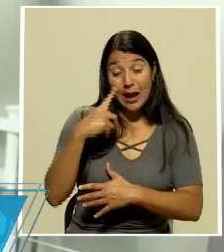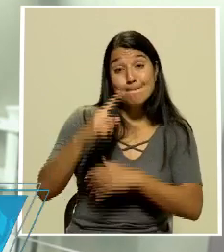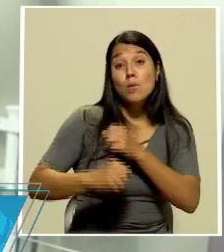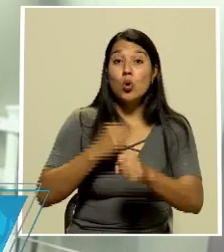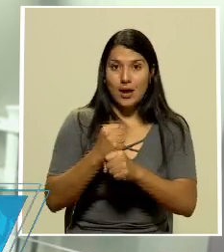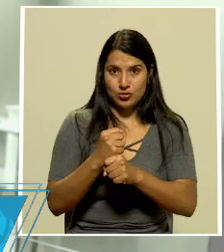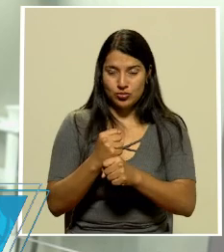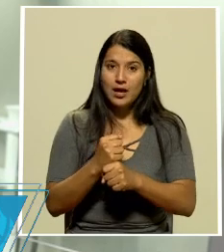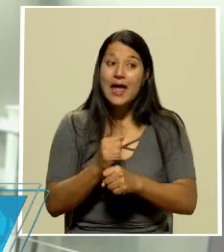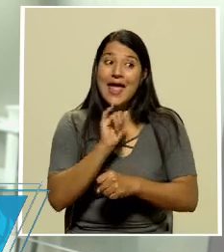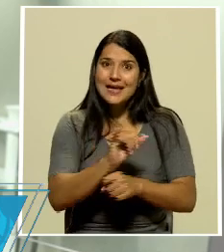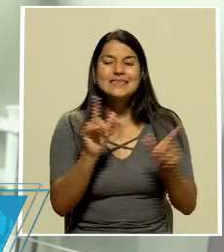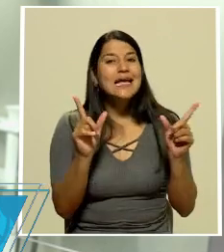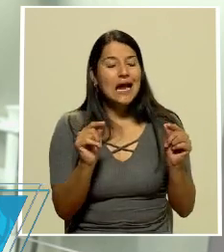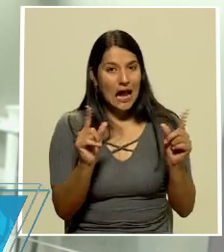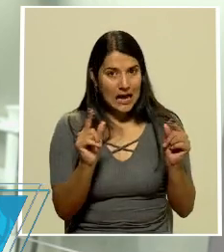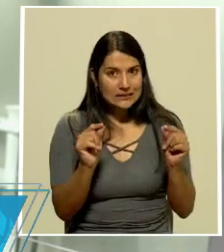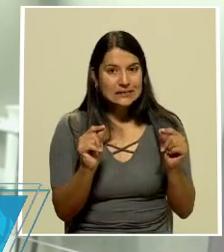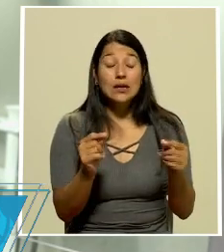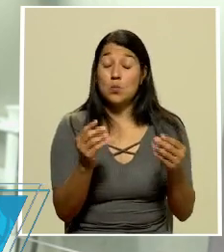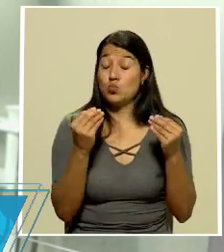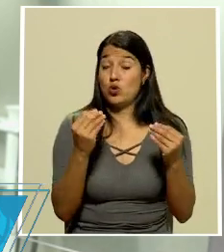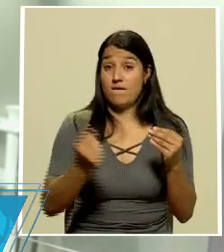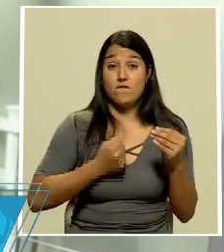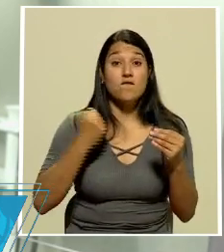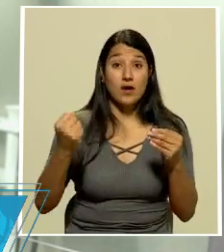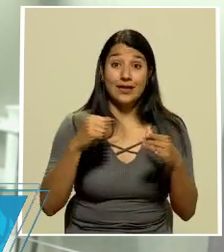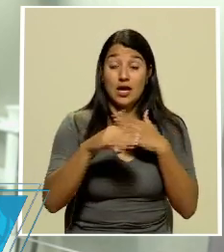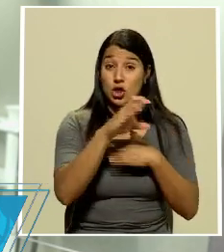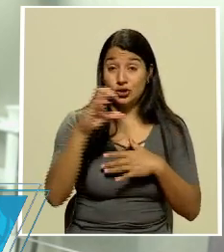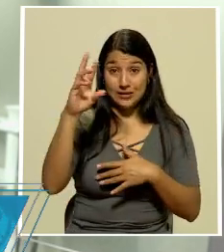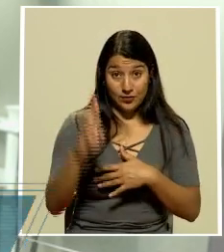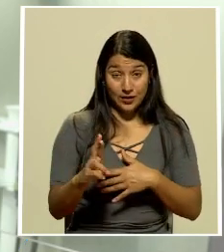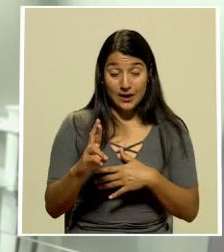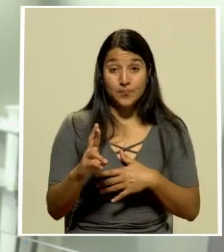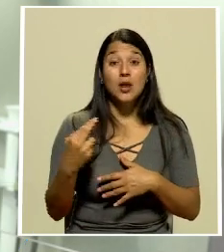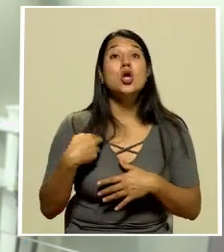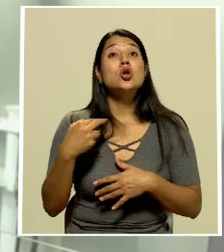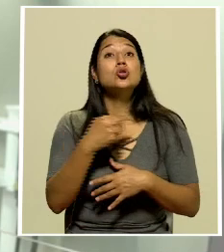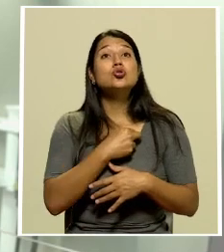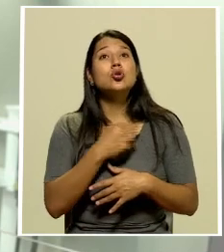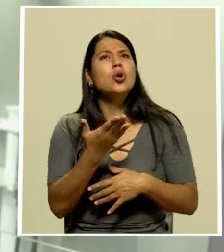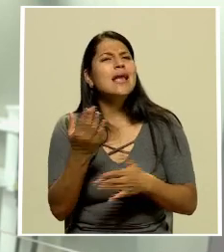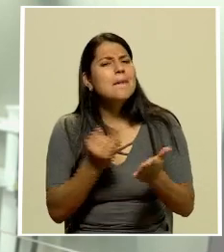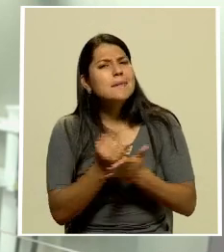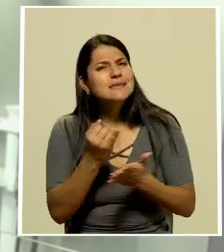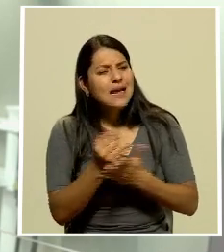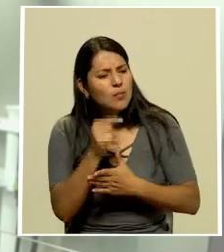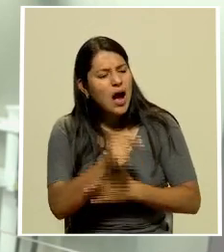es un cáncer, digamos, de bastante incidencia a nivel costarricense. Nosotros lo que investigamos en esta